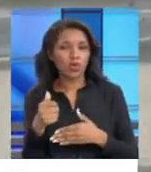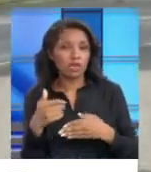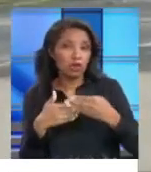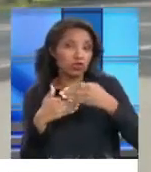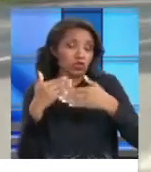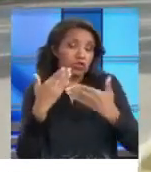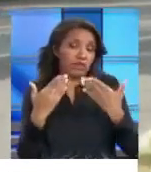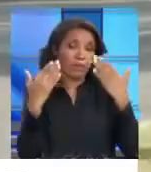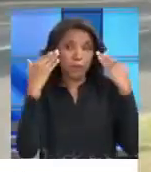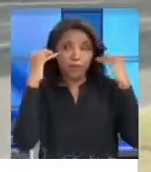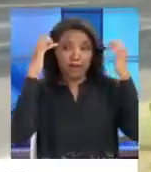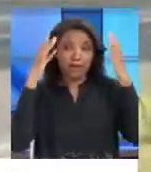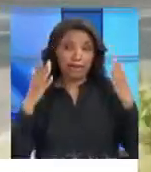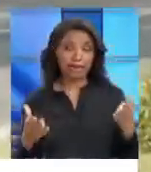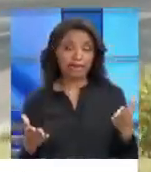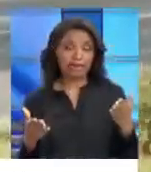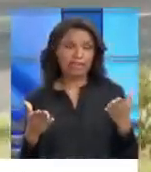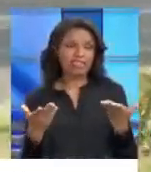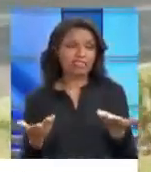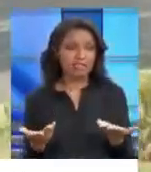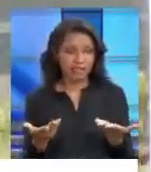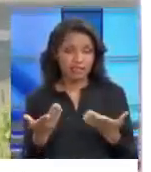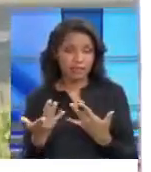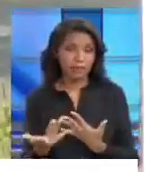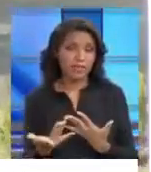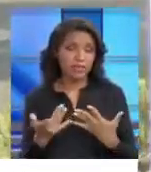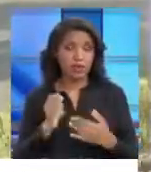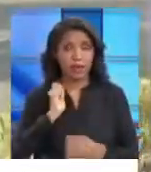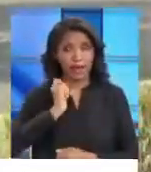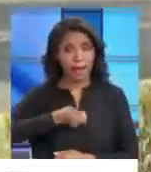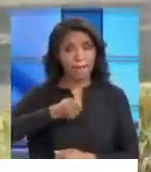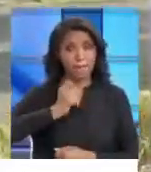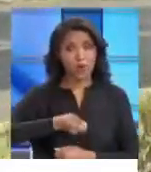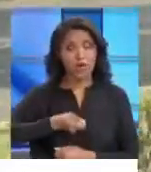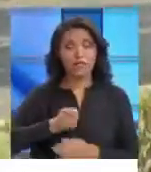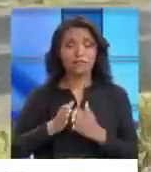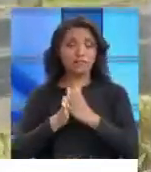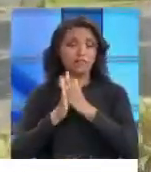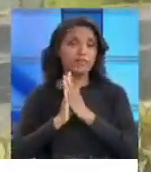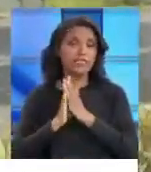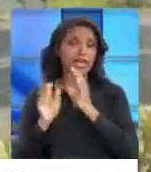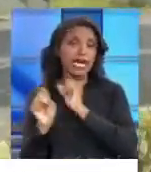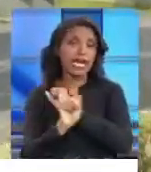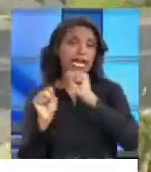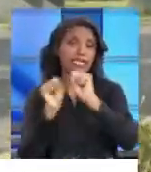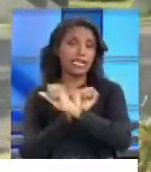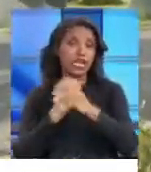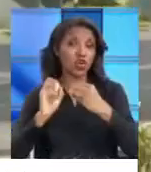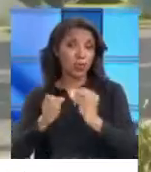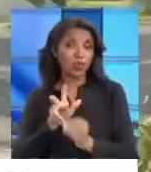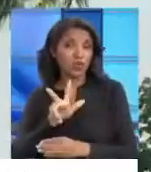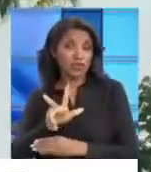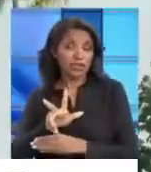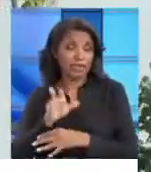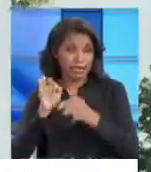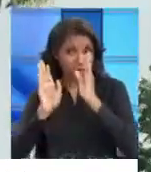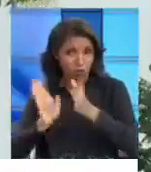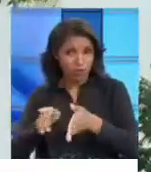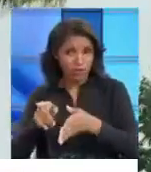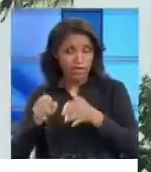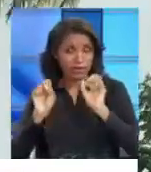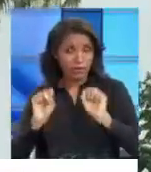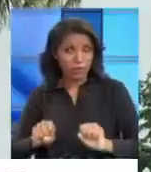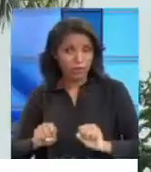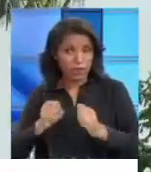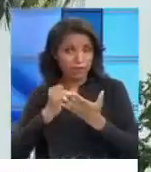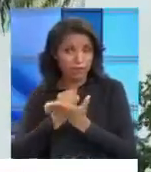del alcalde capitalino José Luis Fábrega. Los abogados solicitan a la Sala Tercera hacer una revisión exhaustiva del